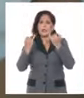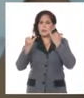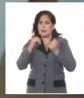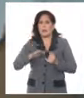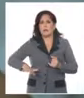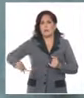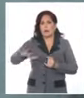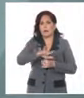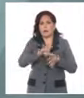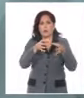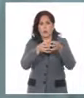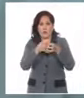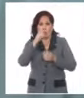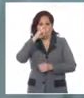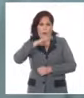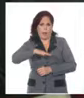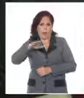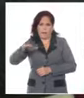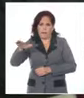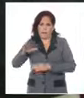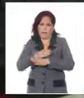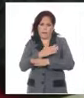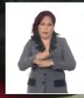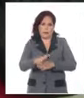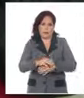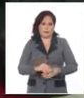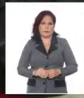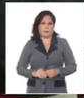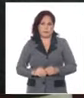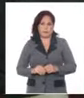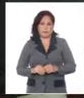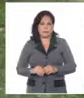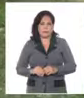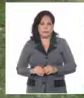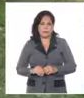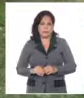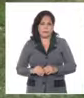grupos etarios. José Luis Álvarez Suárez, Canal Cubano de Noticias.